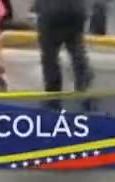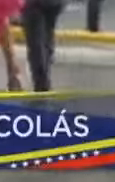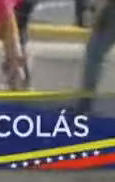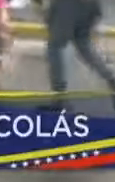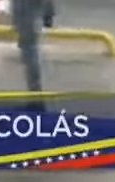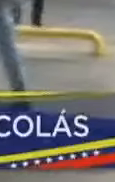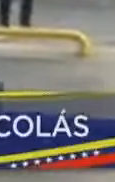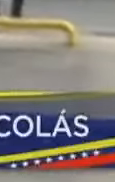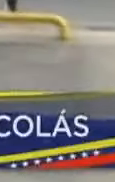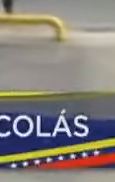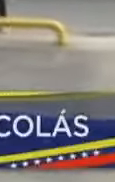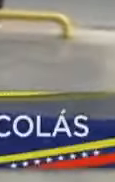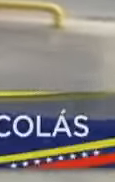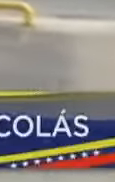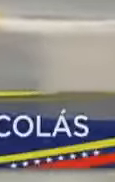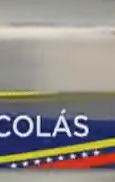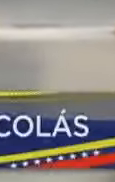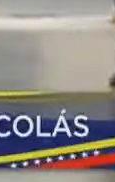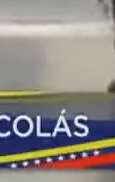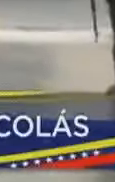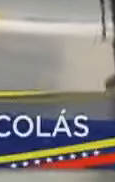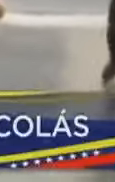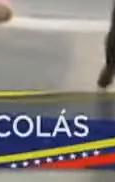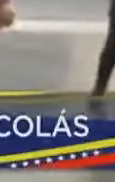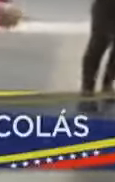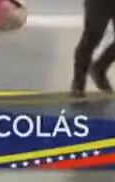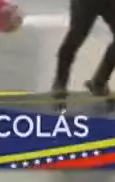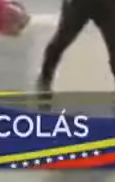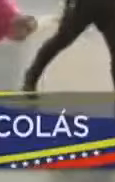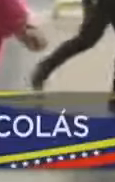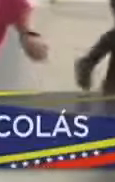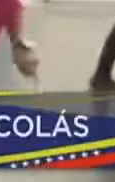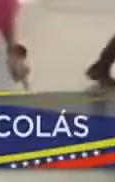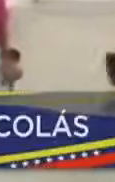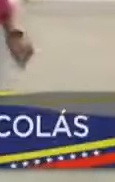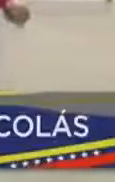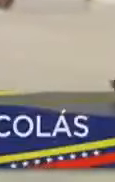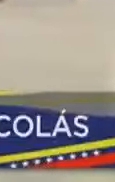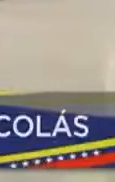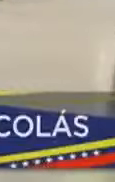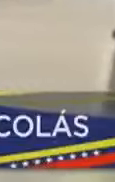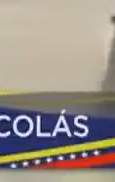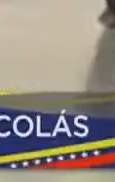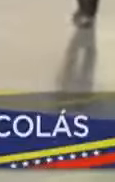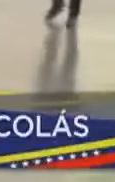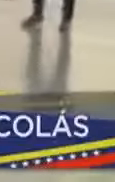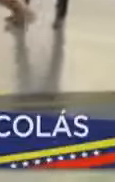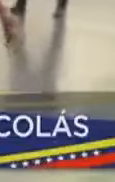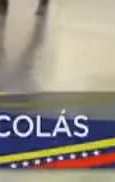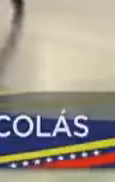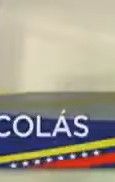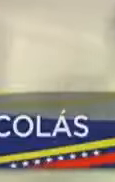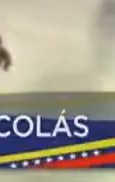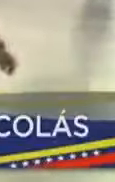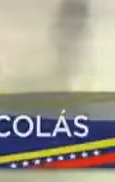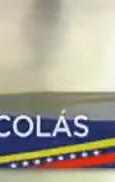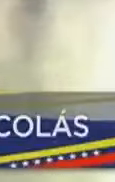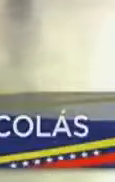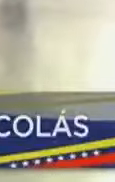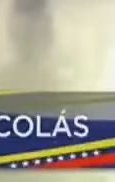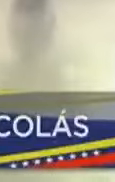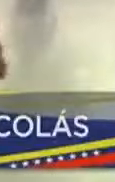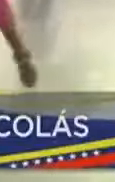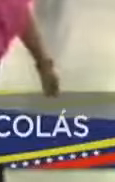Caracas. Lo publicaba más temprano el jefe de Estado Nicolás Maduro Moros a través de su red social X. Los emprendedores son uno de los motores